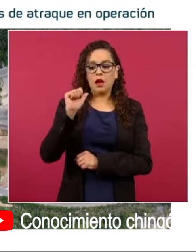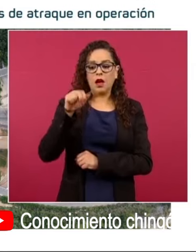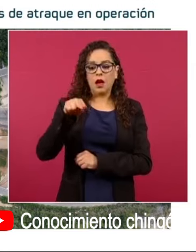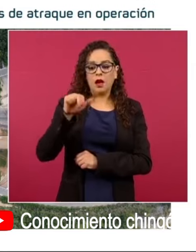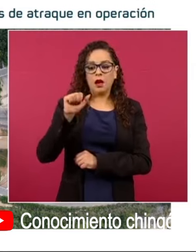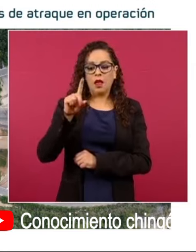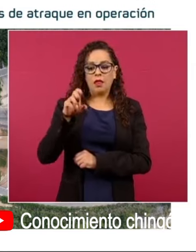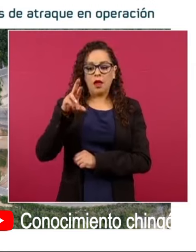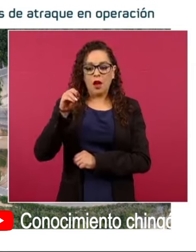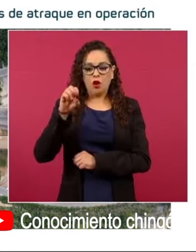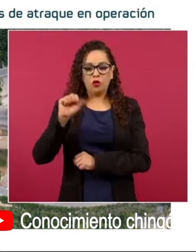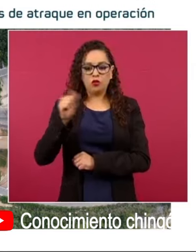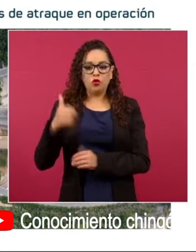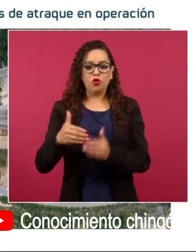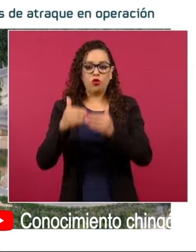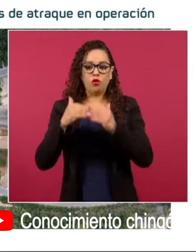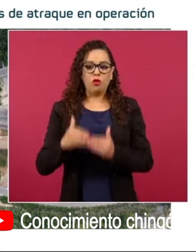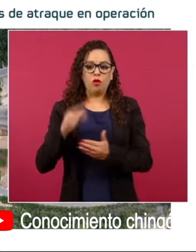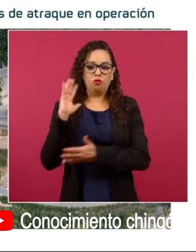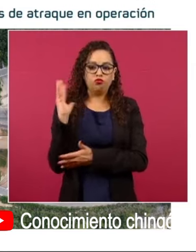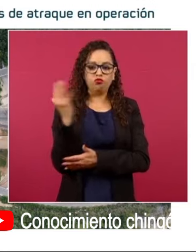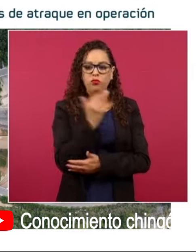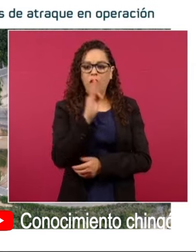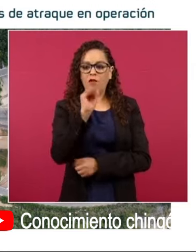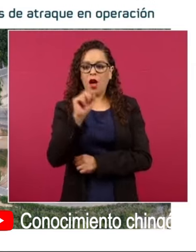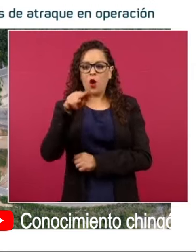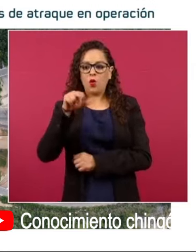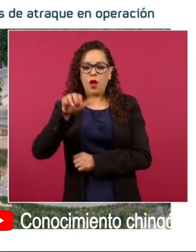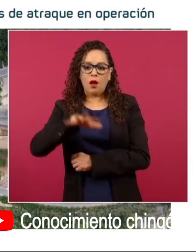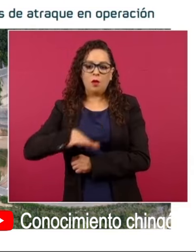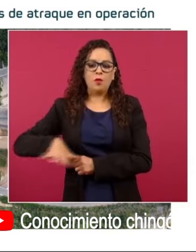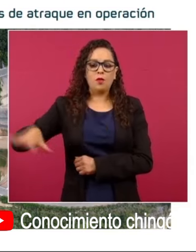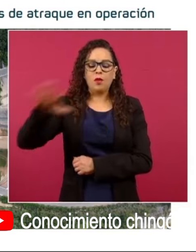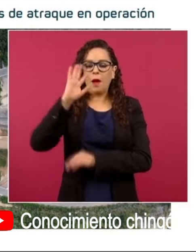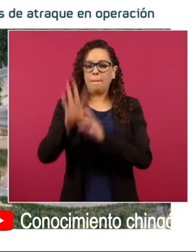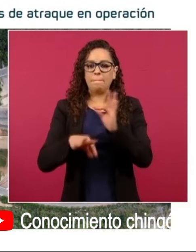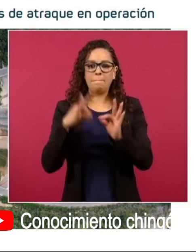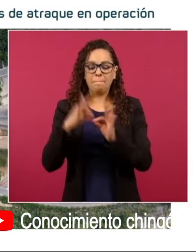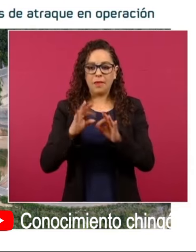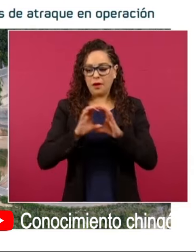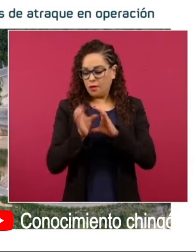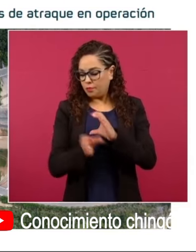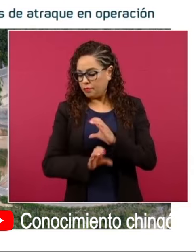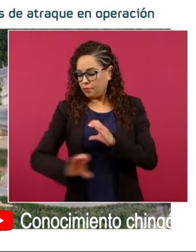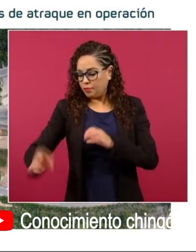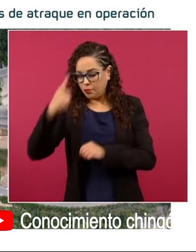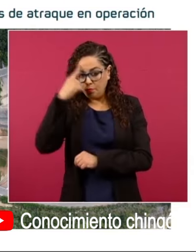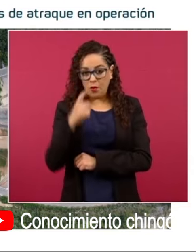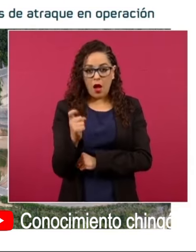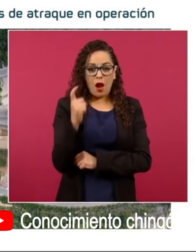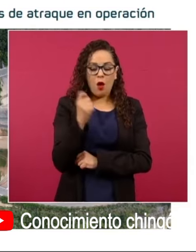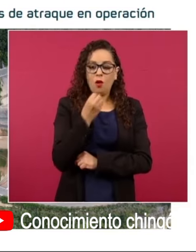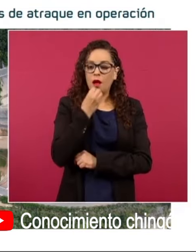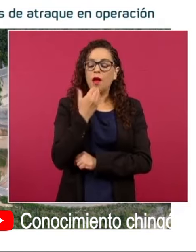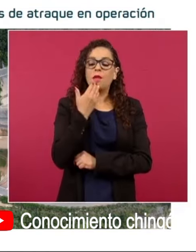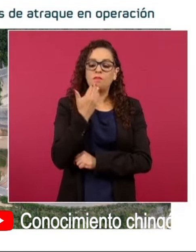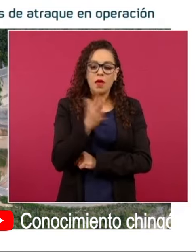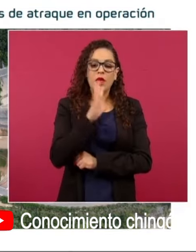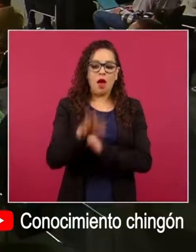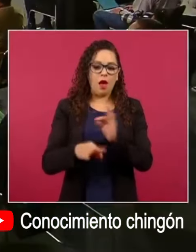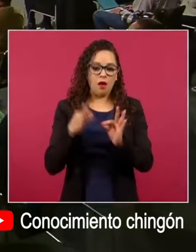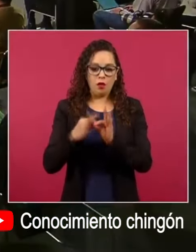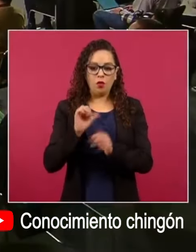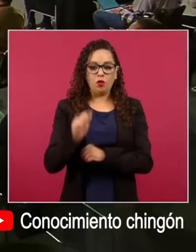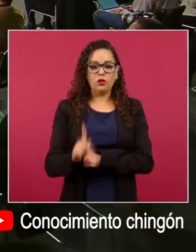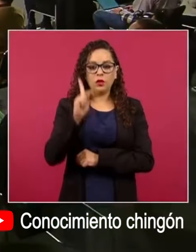de fauna ya también están concluidos. Y las obras de drenaje también ya están concluidas y 100 kilómetros de las canalizaciones